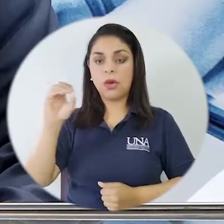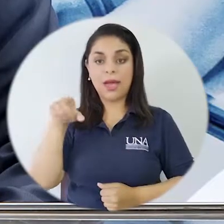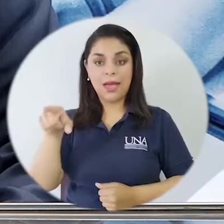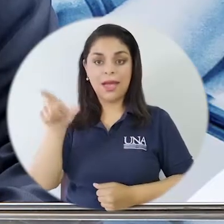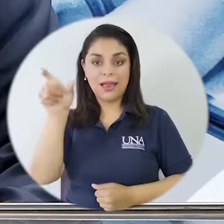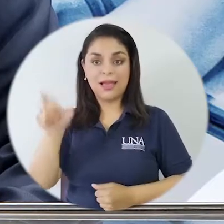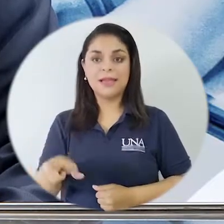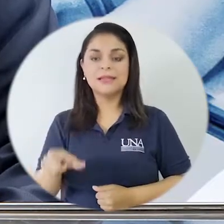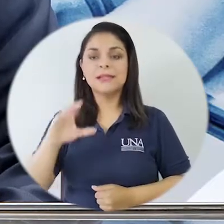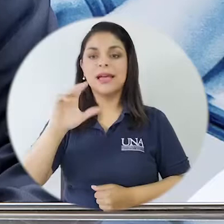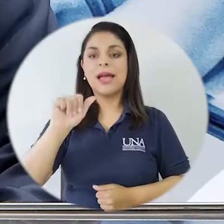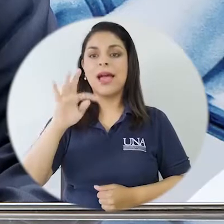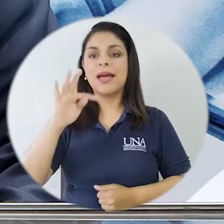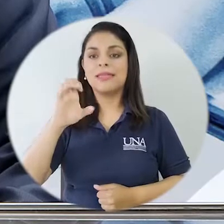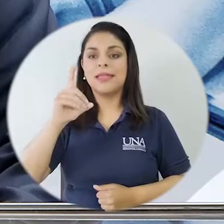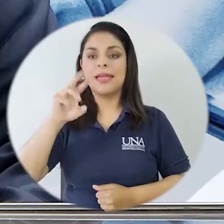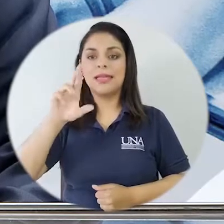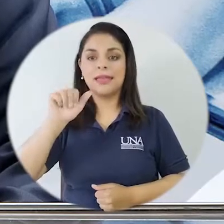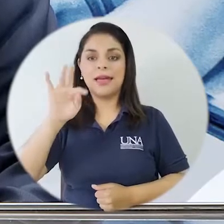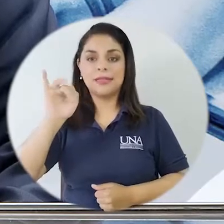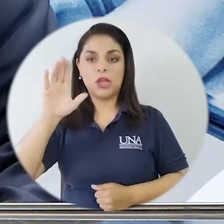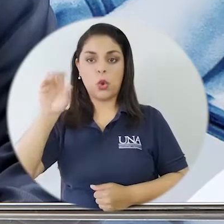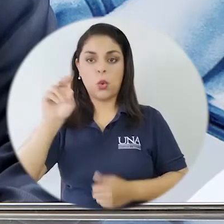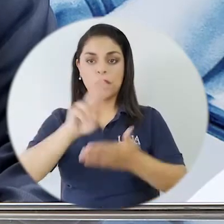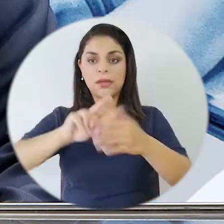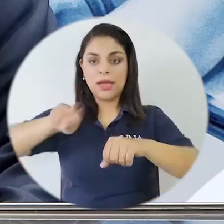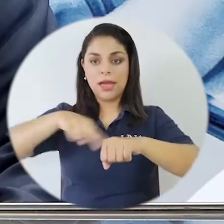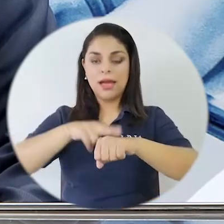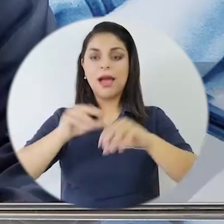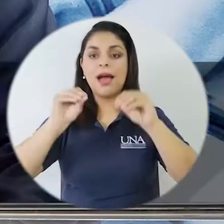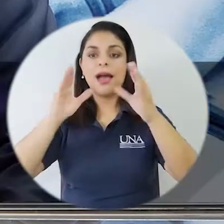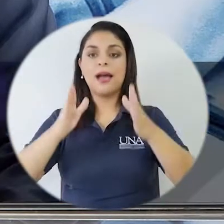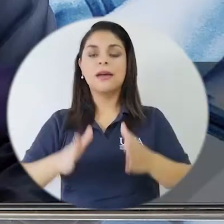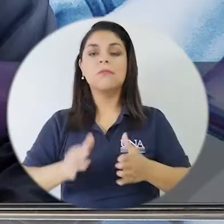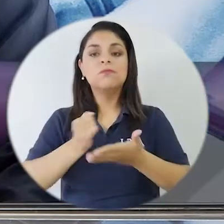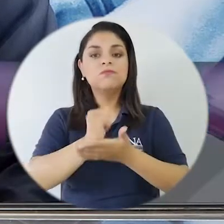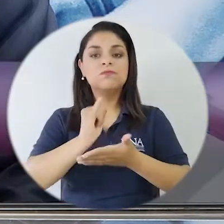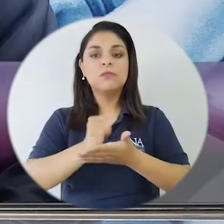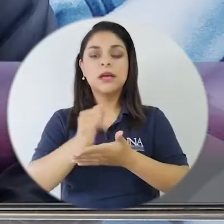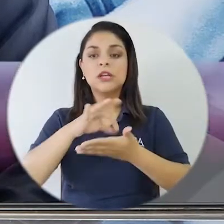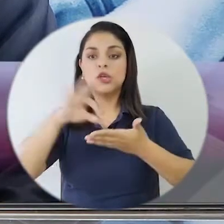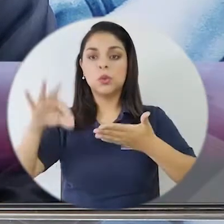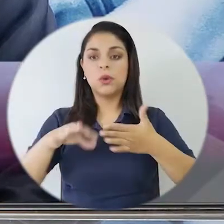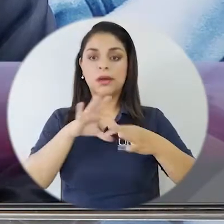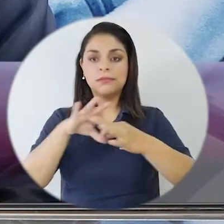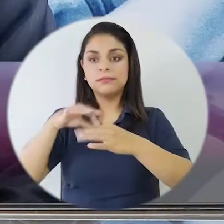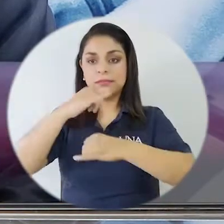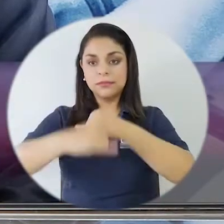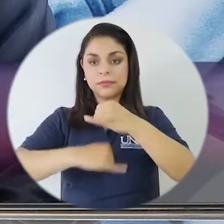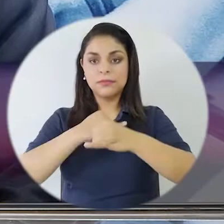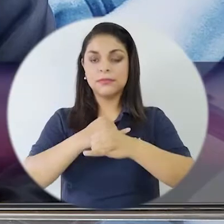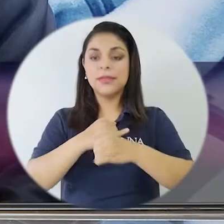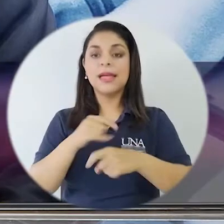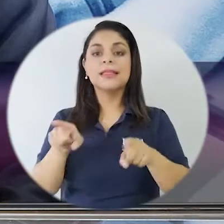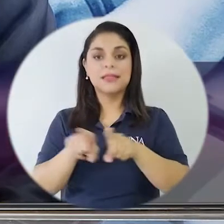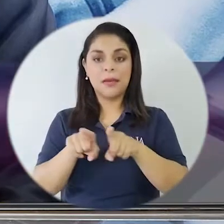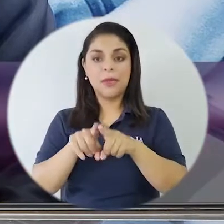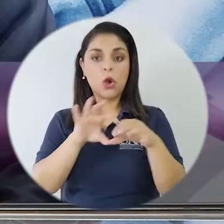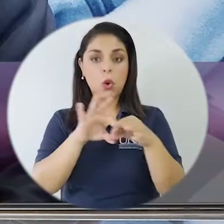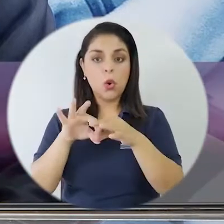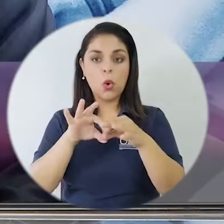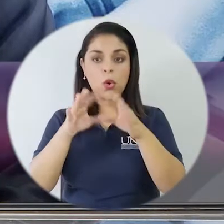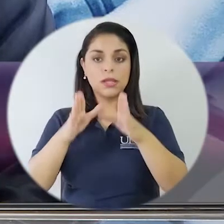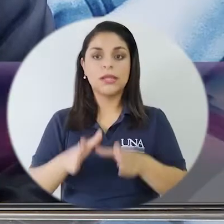es catedrático de la Universidad Nacional y académico investigador de la Escuela de Relaciones Internacionales. Luis Diego además coordina el programa de